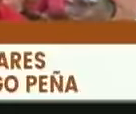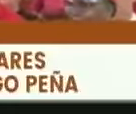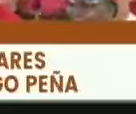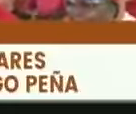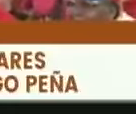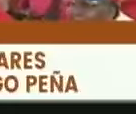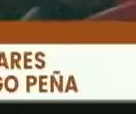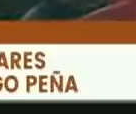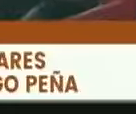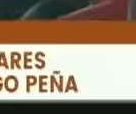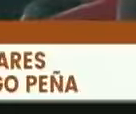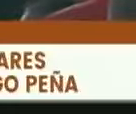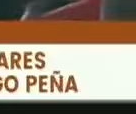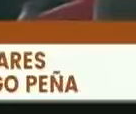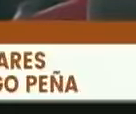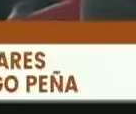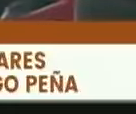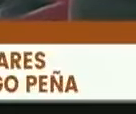Nuestra principal función